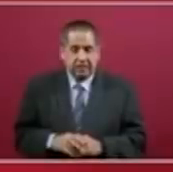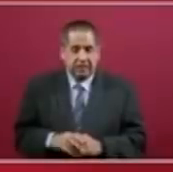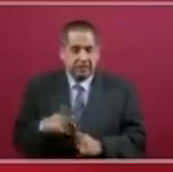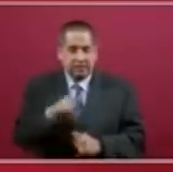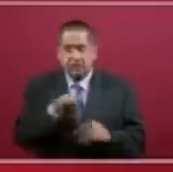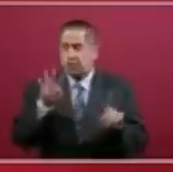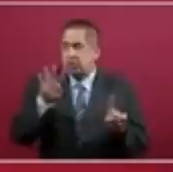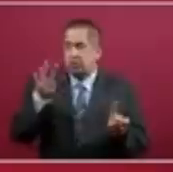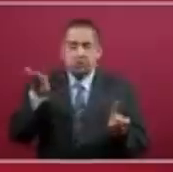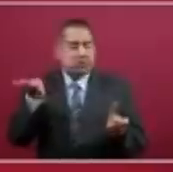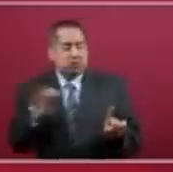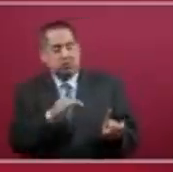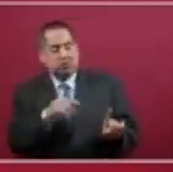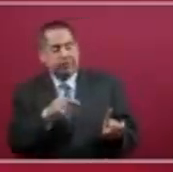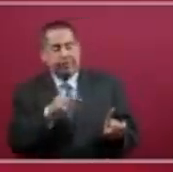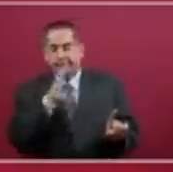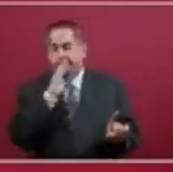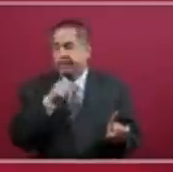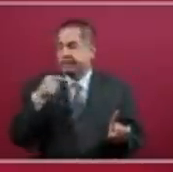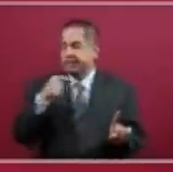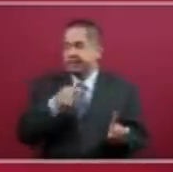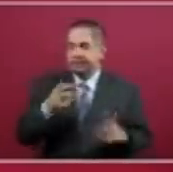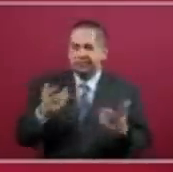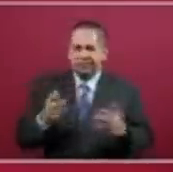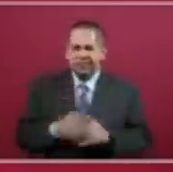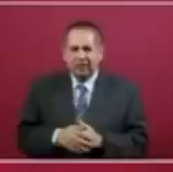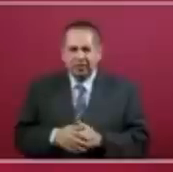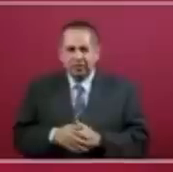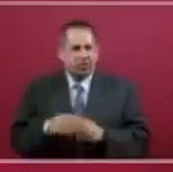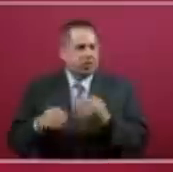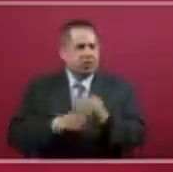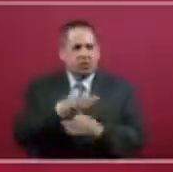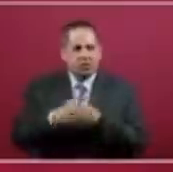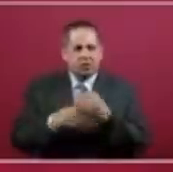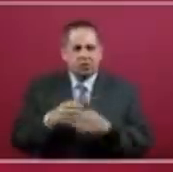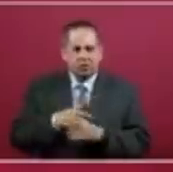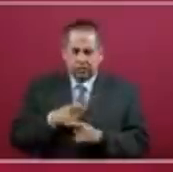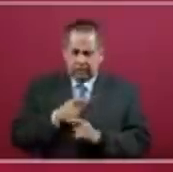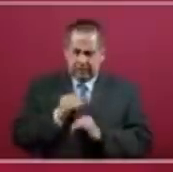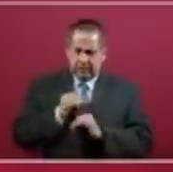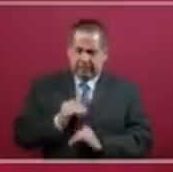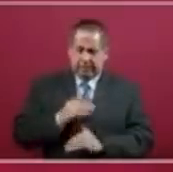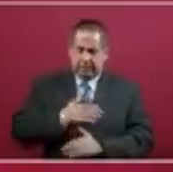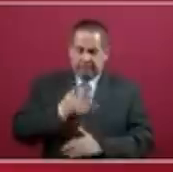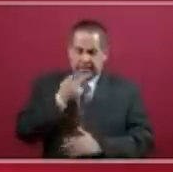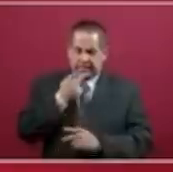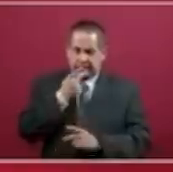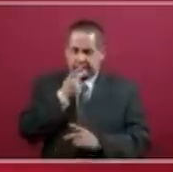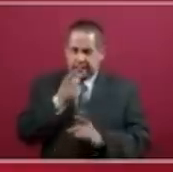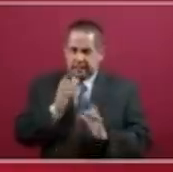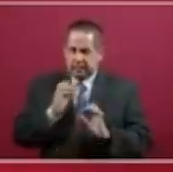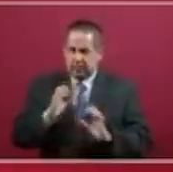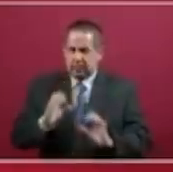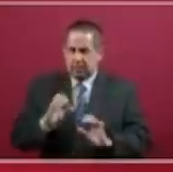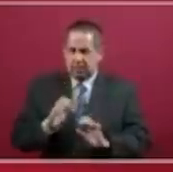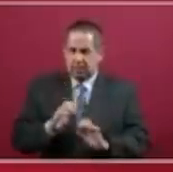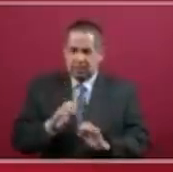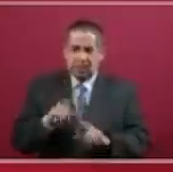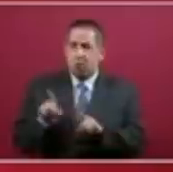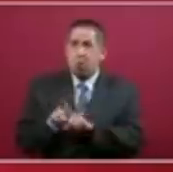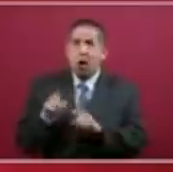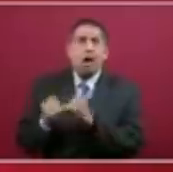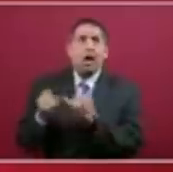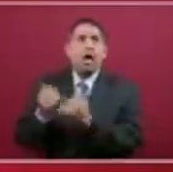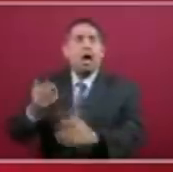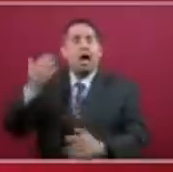mal visto. Entonces, por eso todos tenemos que autolimitarnos y ser cuidadosos, ya no es lo mismo,